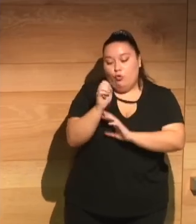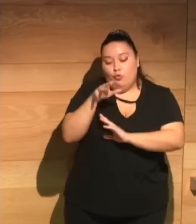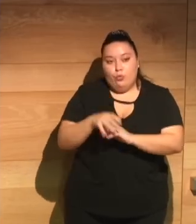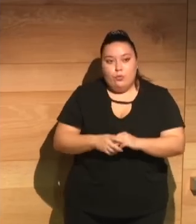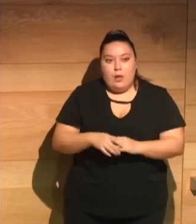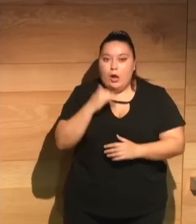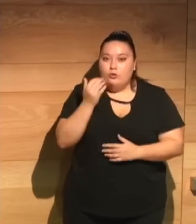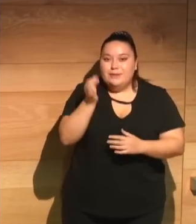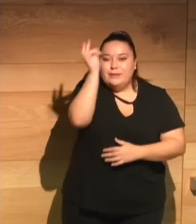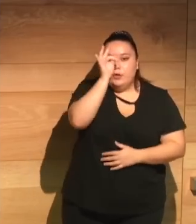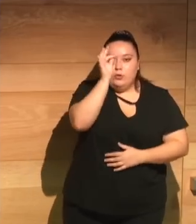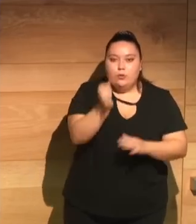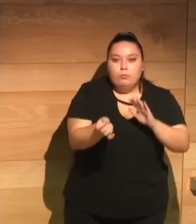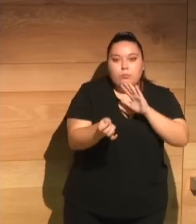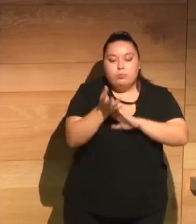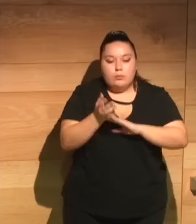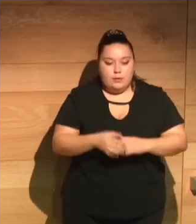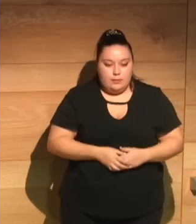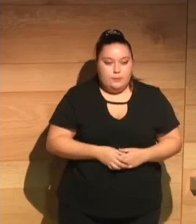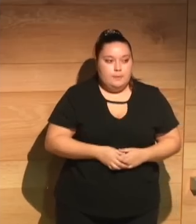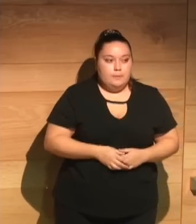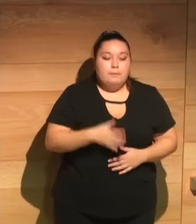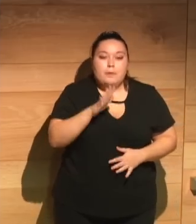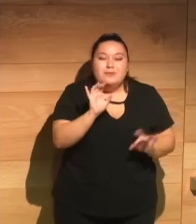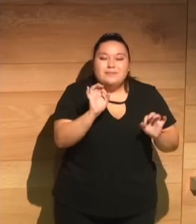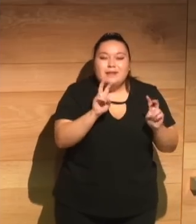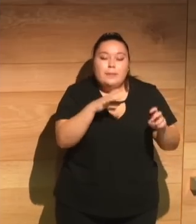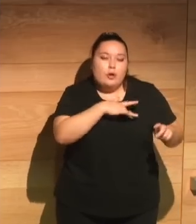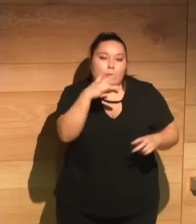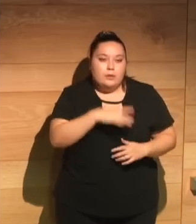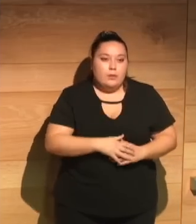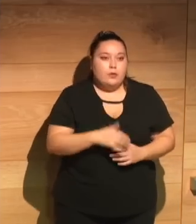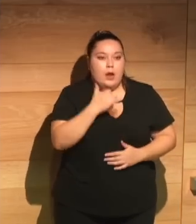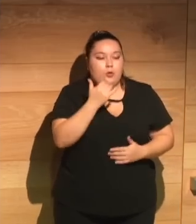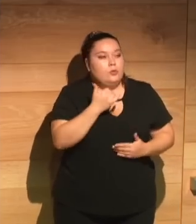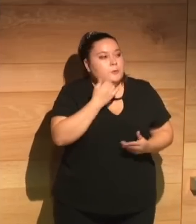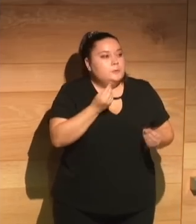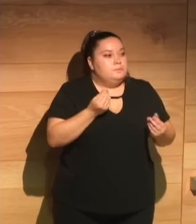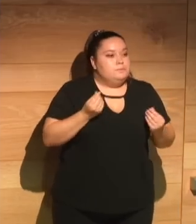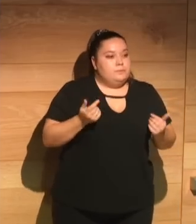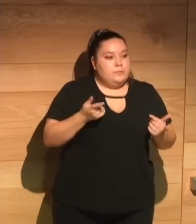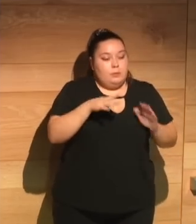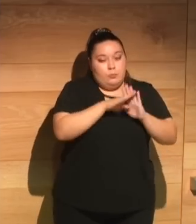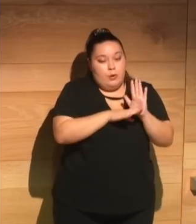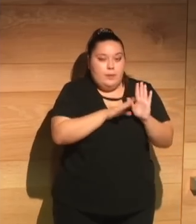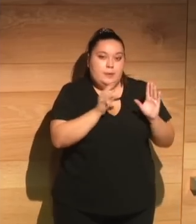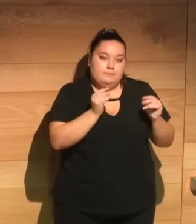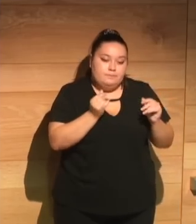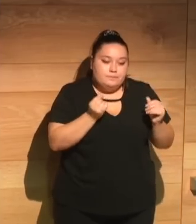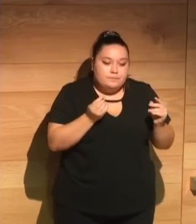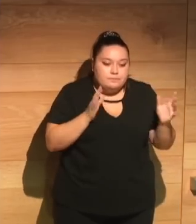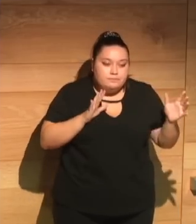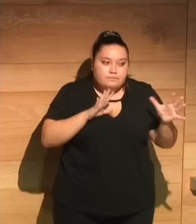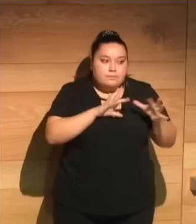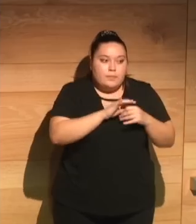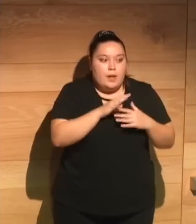generaba cosas teóricas. Pero esa romantización hasta cierto punto, que va a ser inevitable, creo que salga en este programa, nos